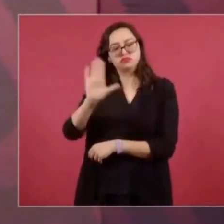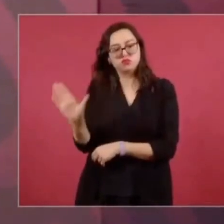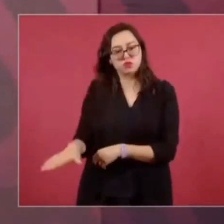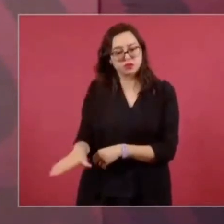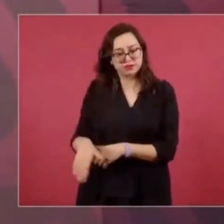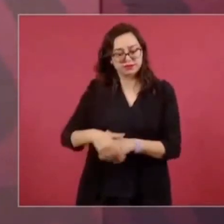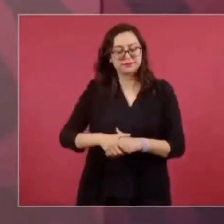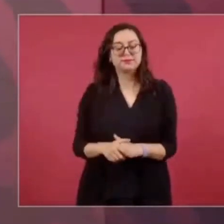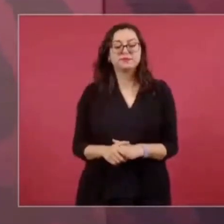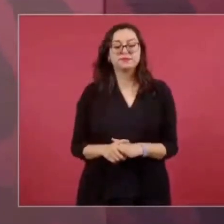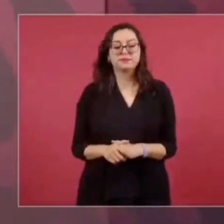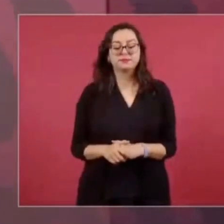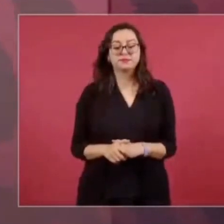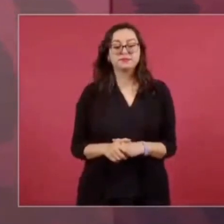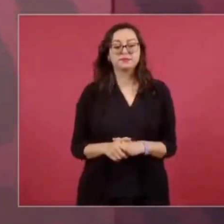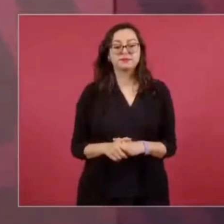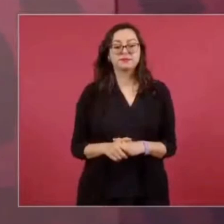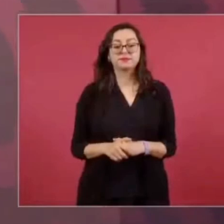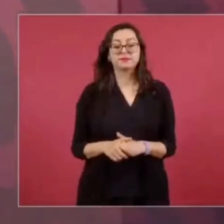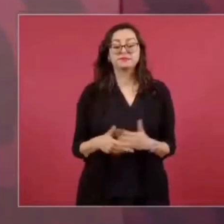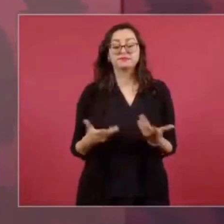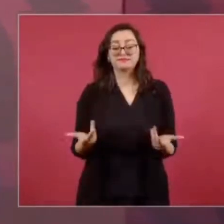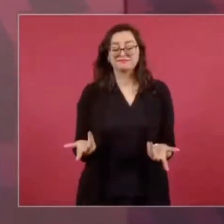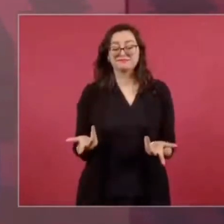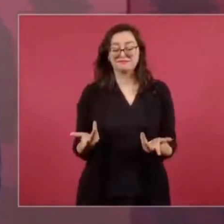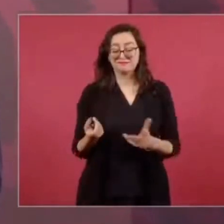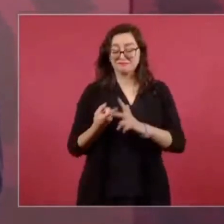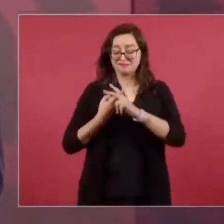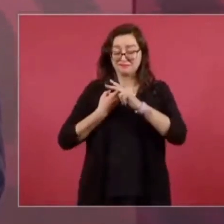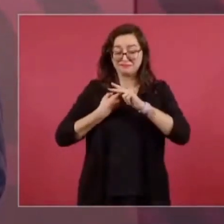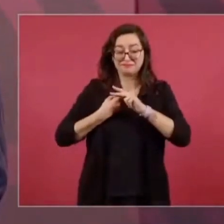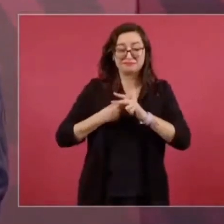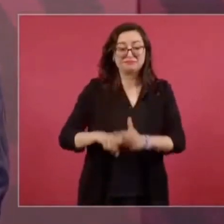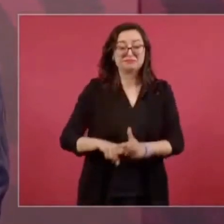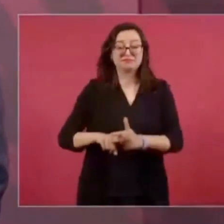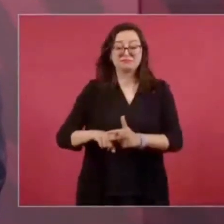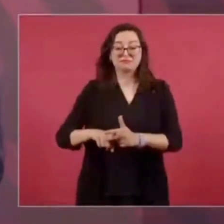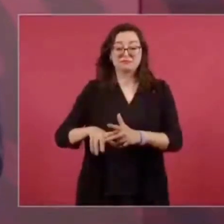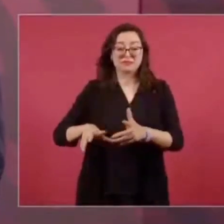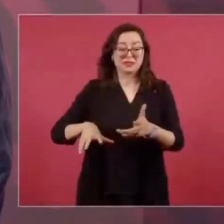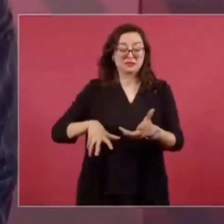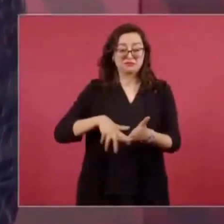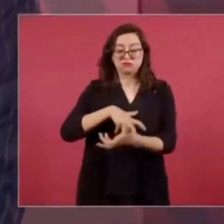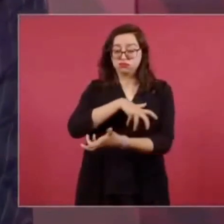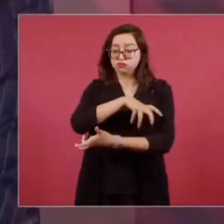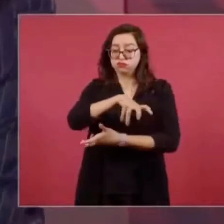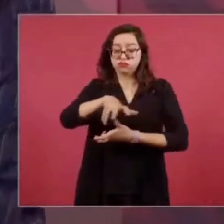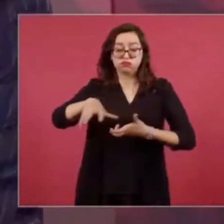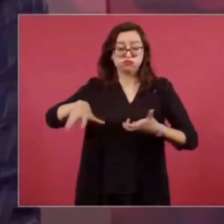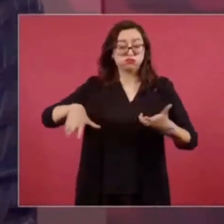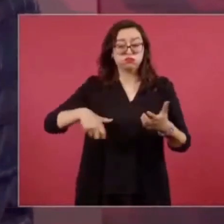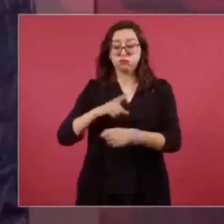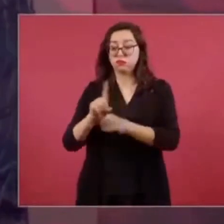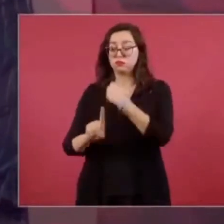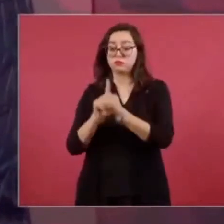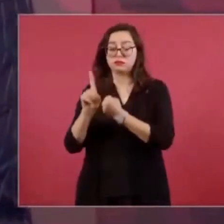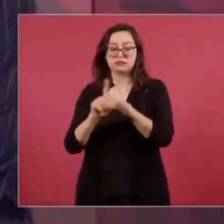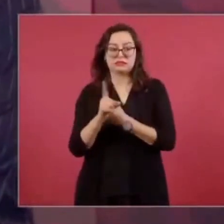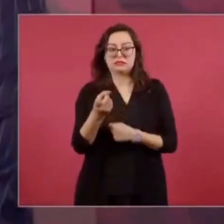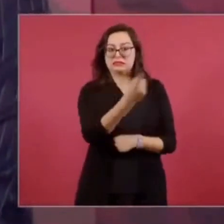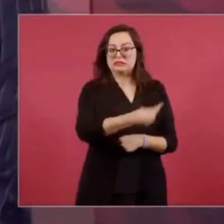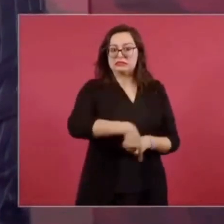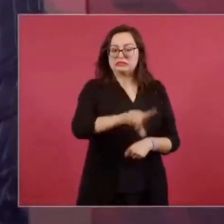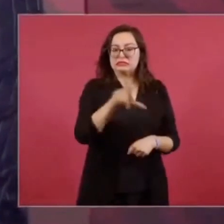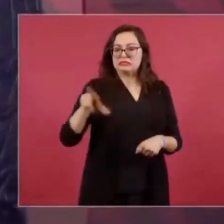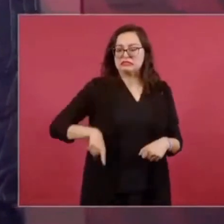La crisis, a partir de entonces, al interior del régimen era notoria y